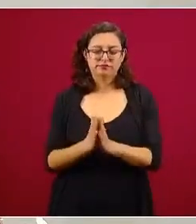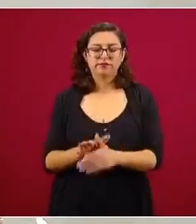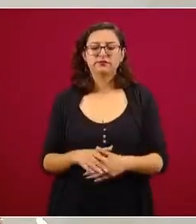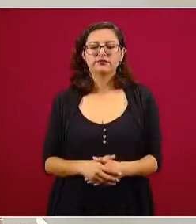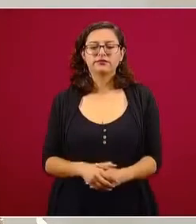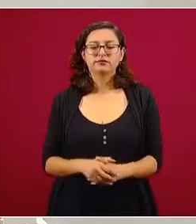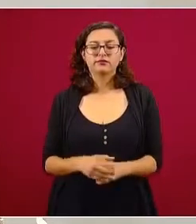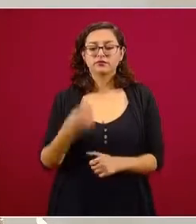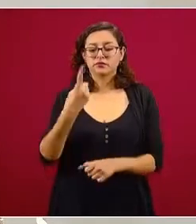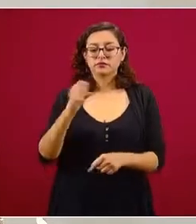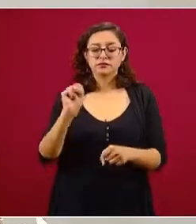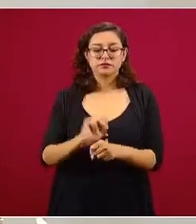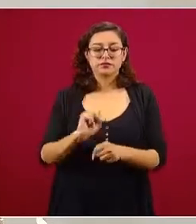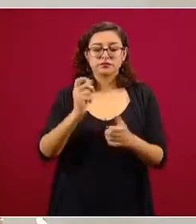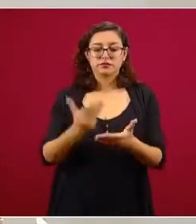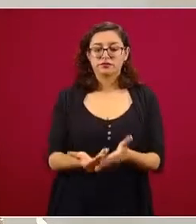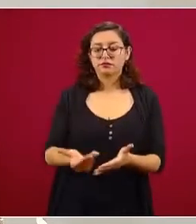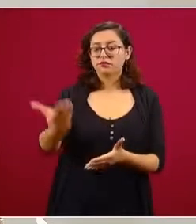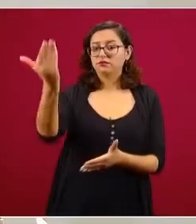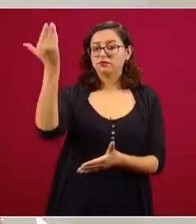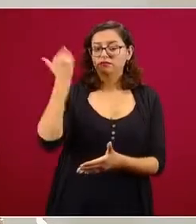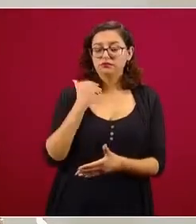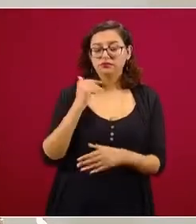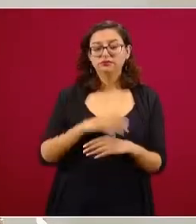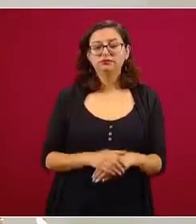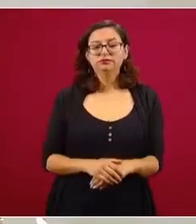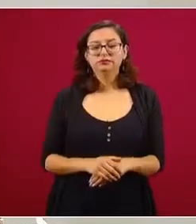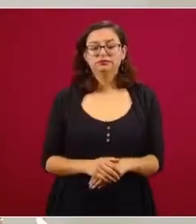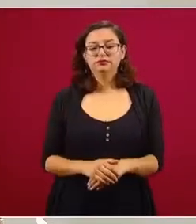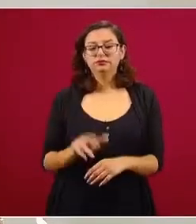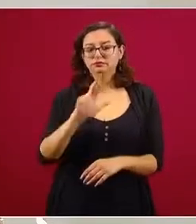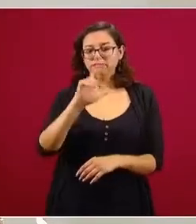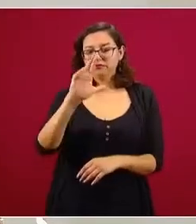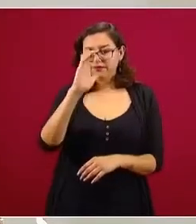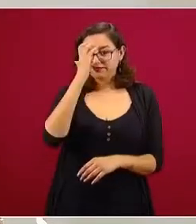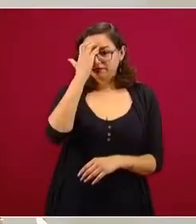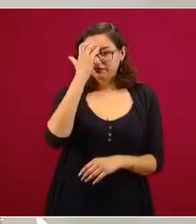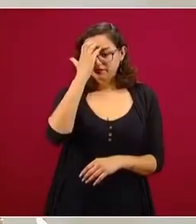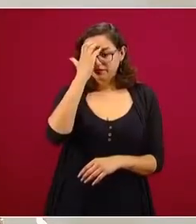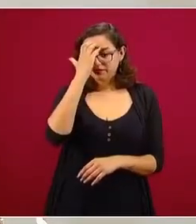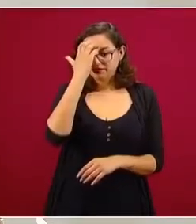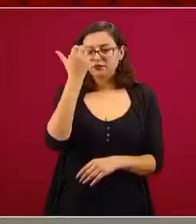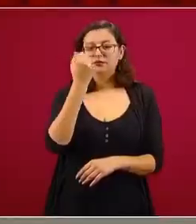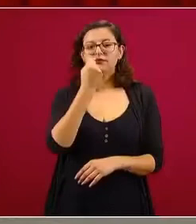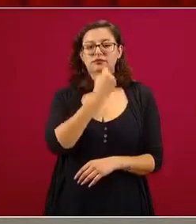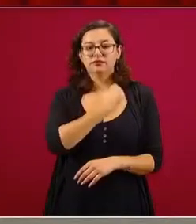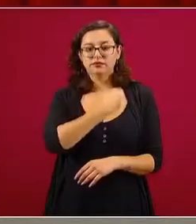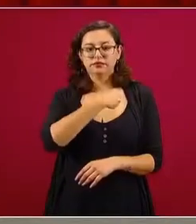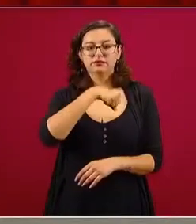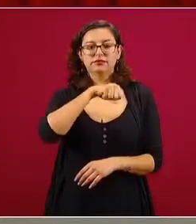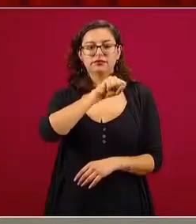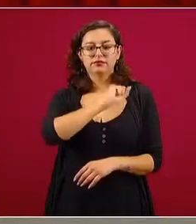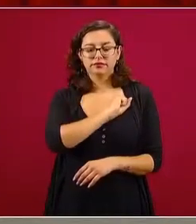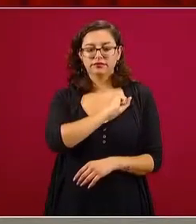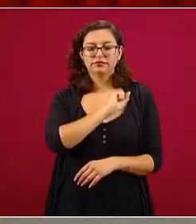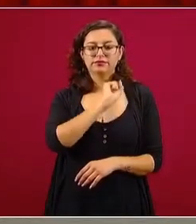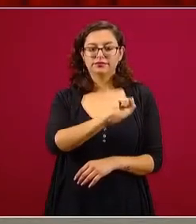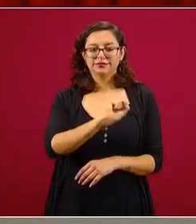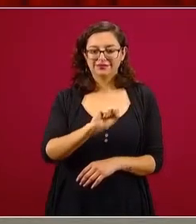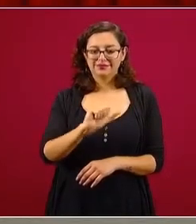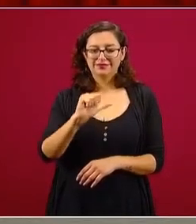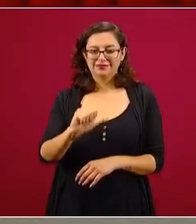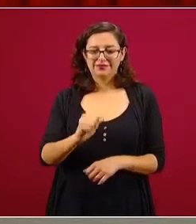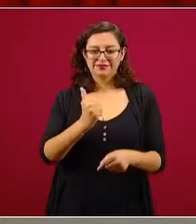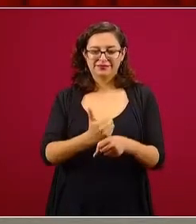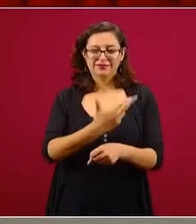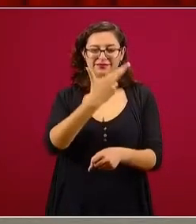La semana pasada se dio un reconocimiento de salud y se entregó justo en manos del secretario de salud, el doctor